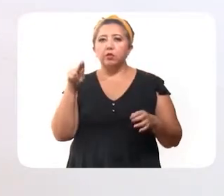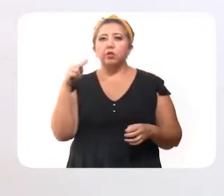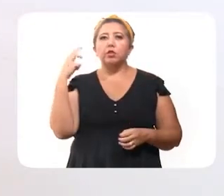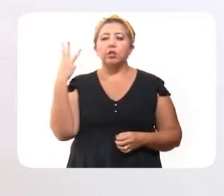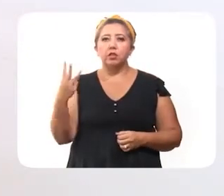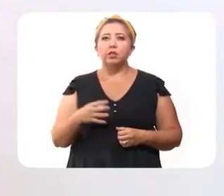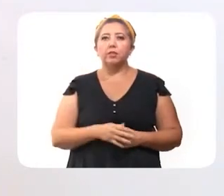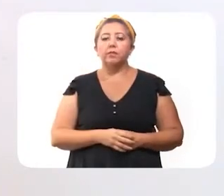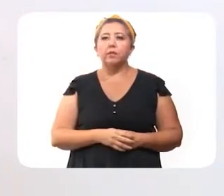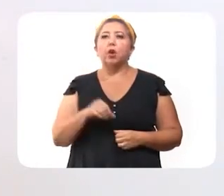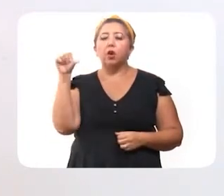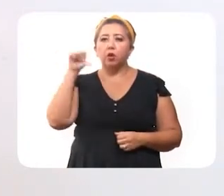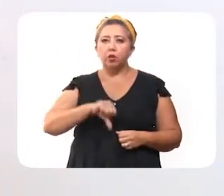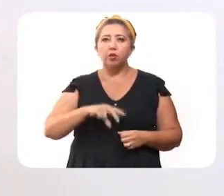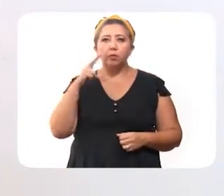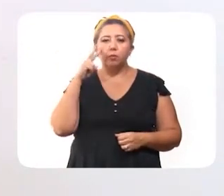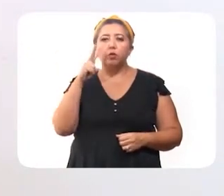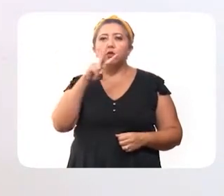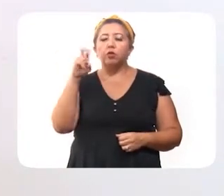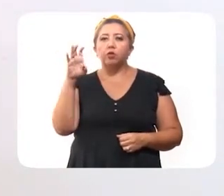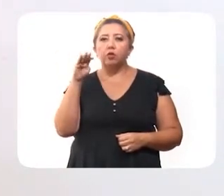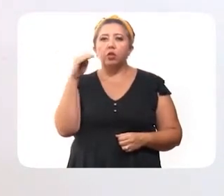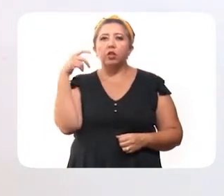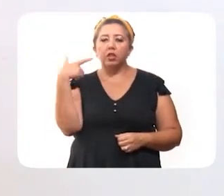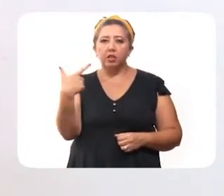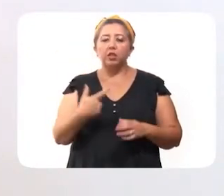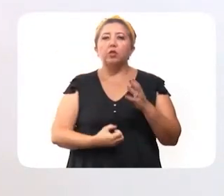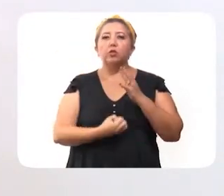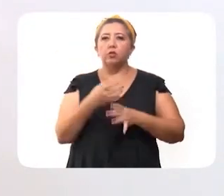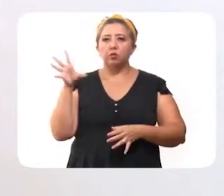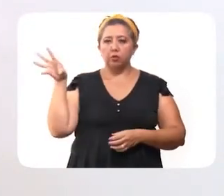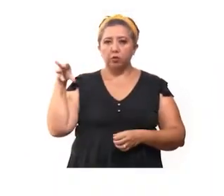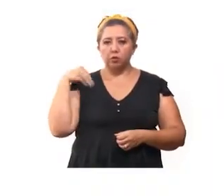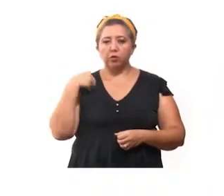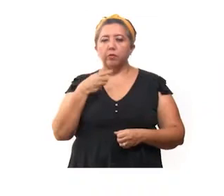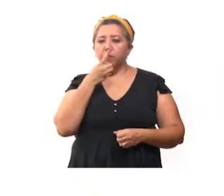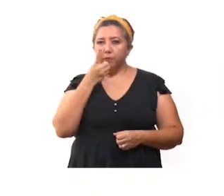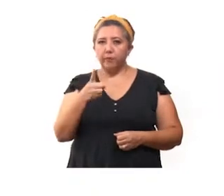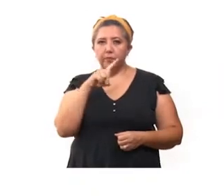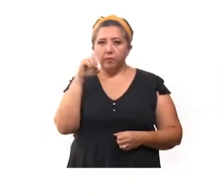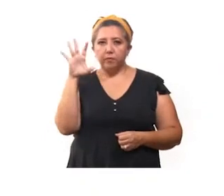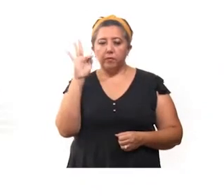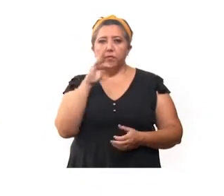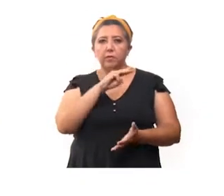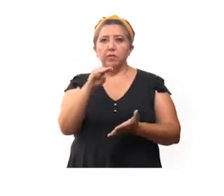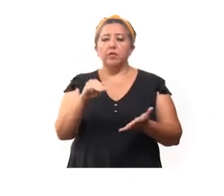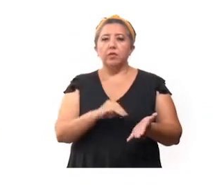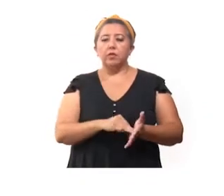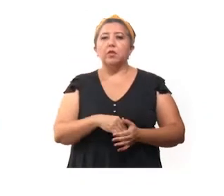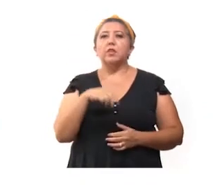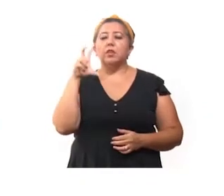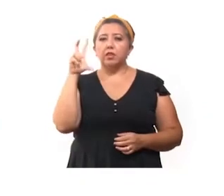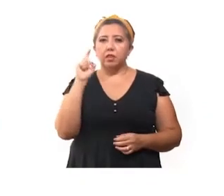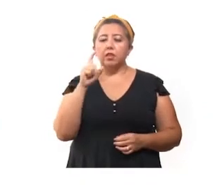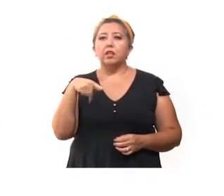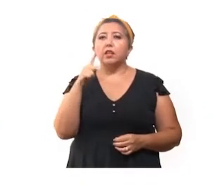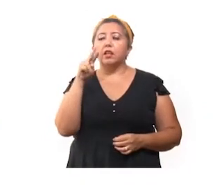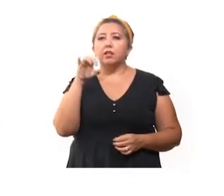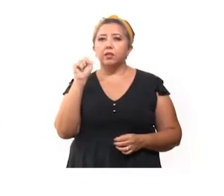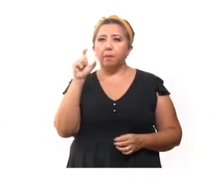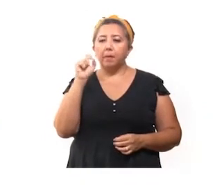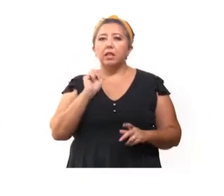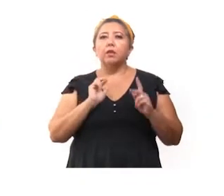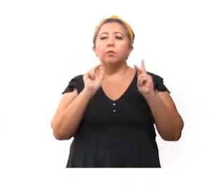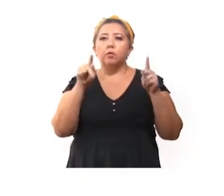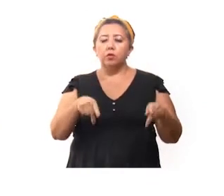45.783. Hoy se detectaron 297 nuevos contagios de coronavirus, 140 en Mérida, 30 en Canacín, 20